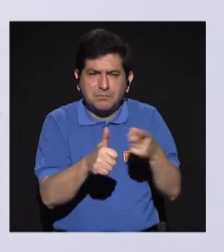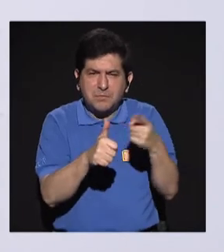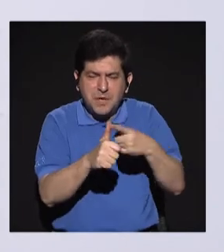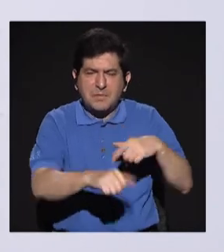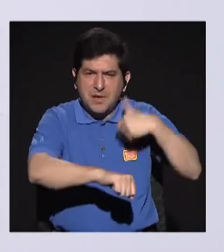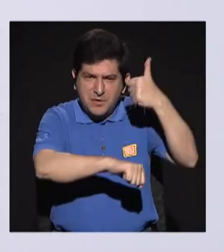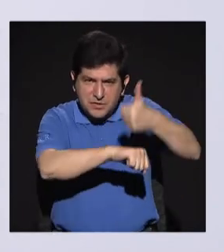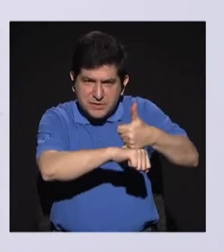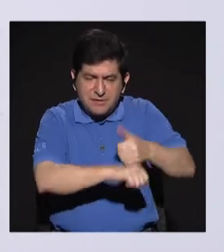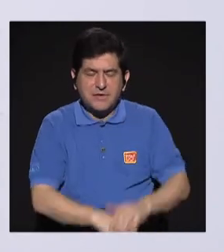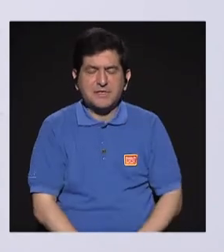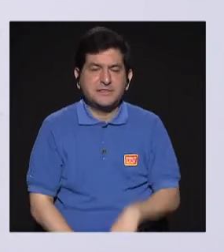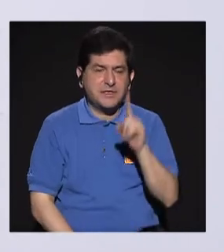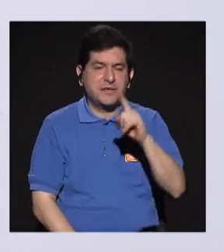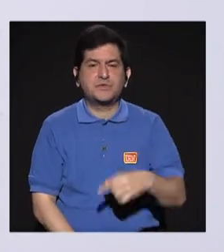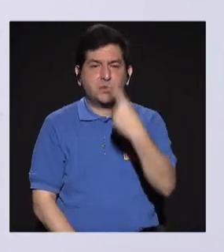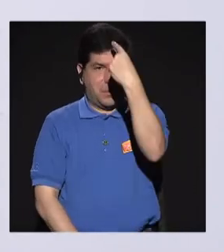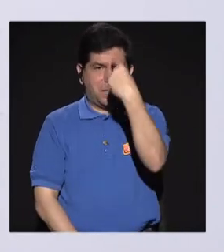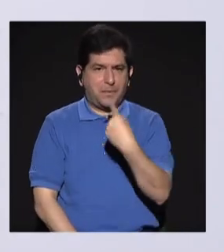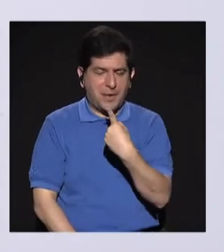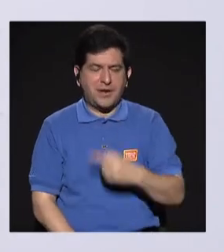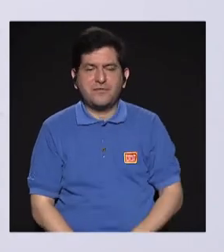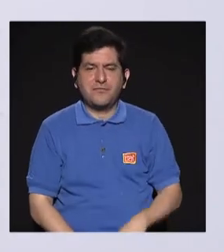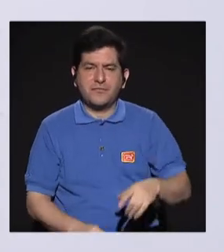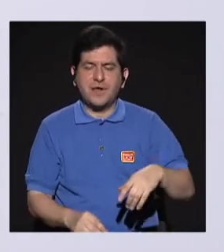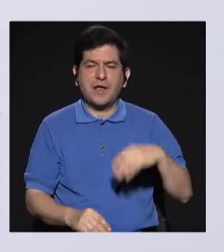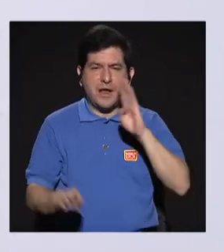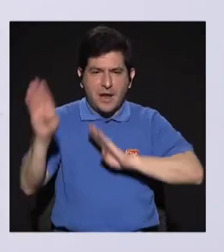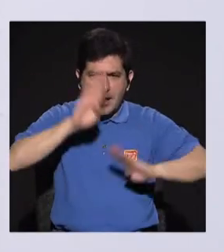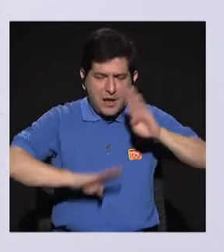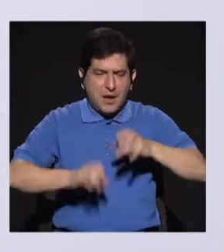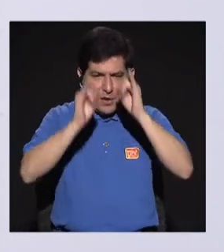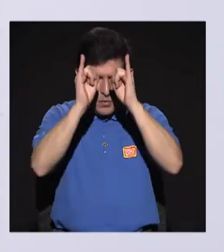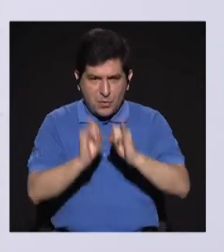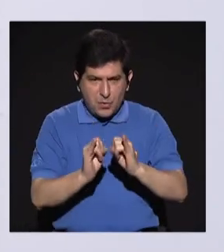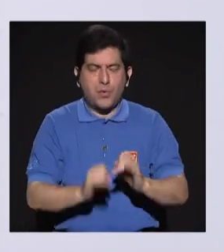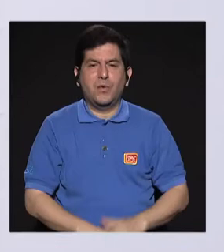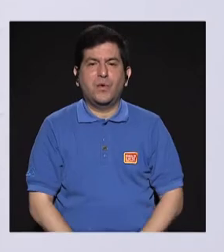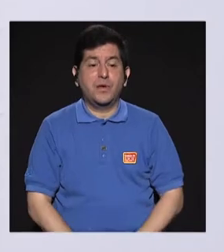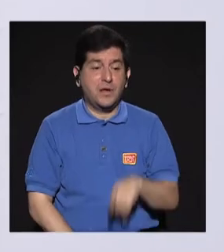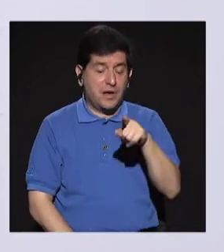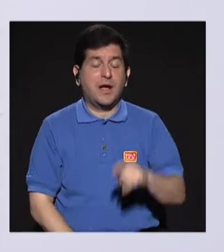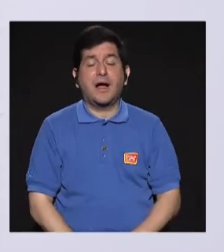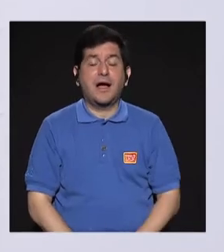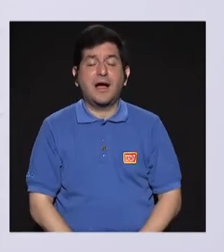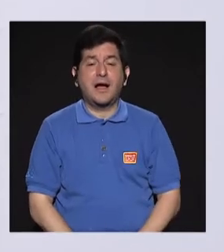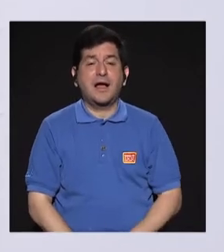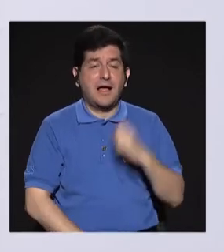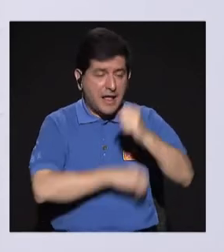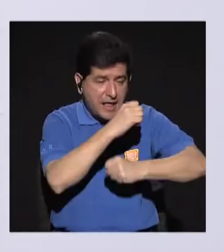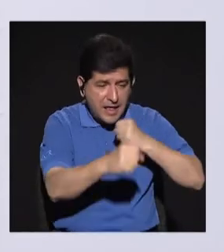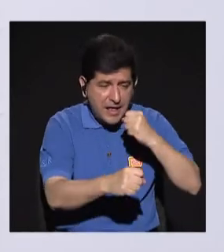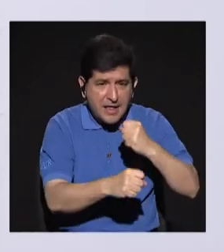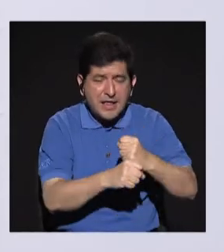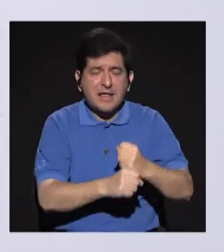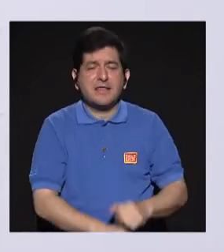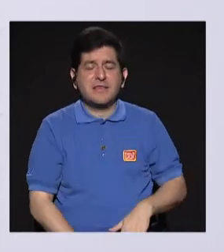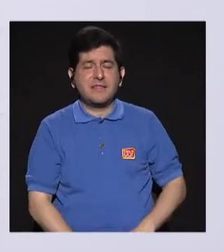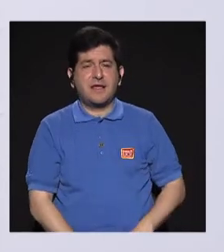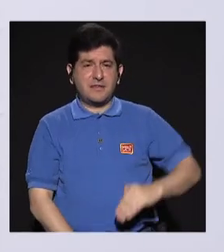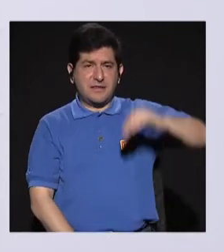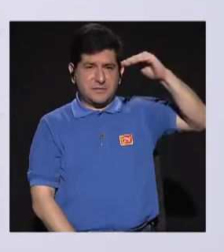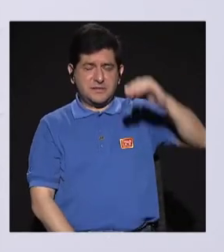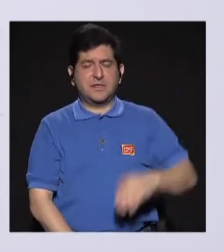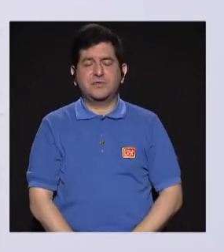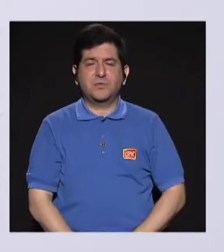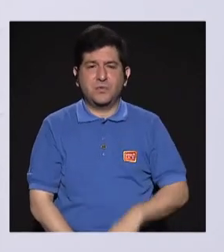lo que primero determinamos o lo que llamamos es el perfil biológico individual que consiste en la edad la estatura el peso